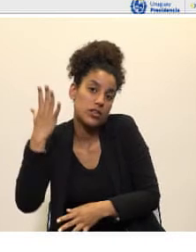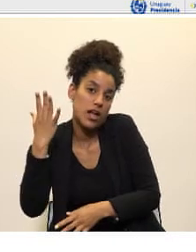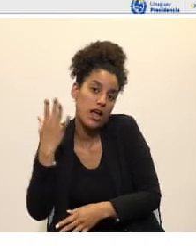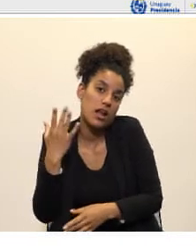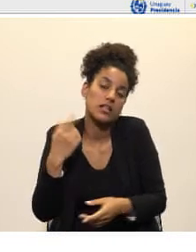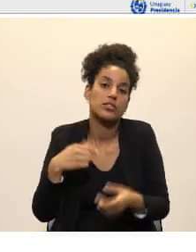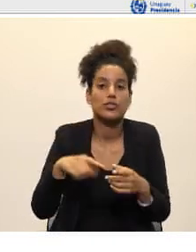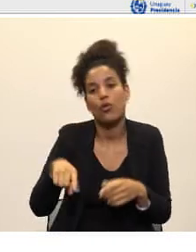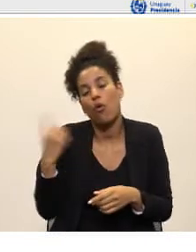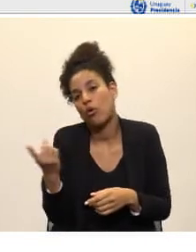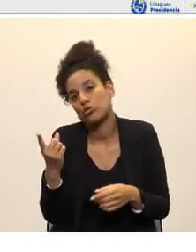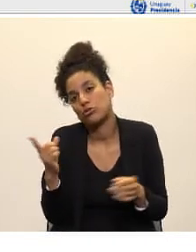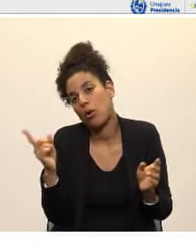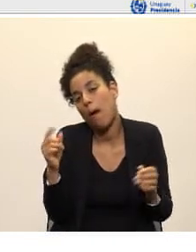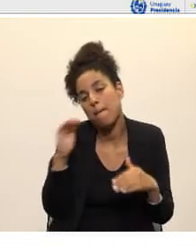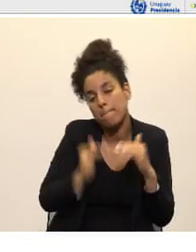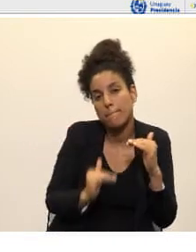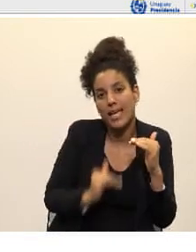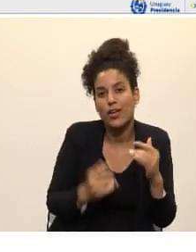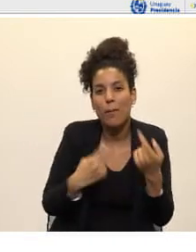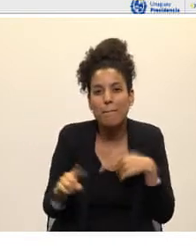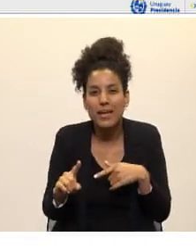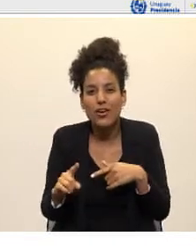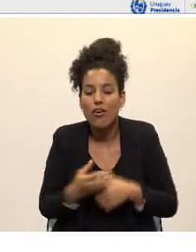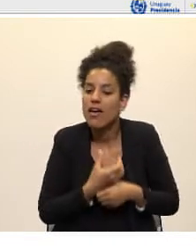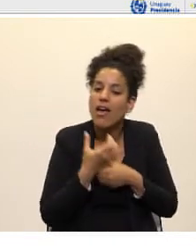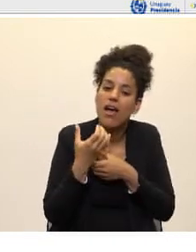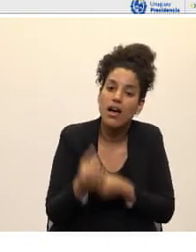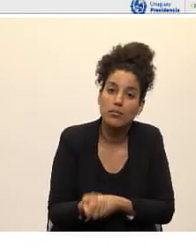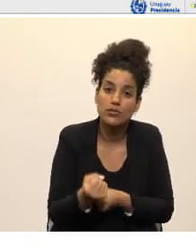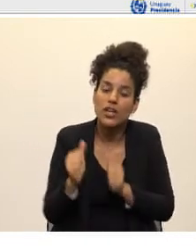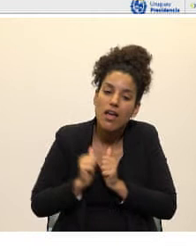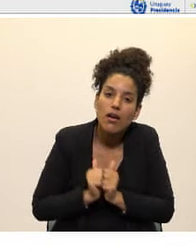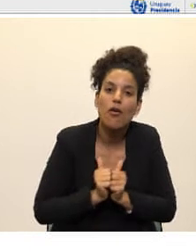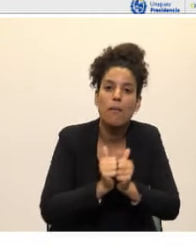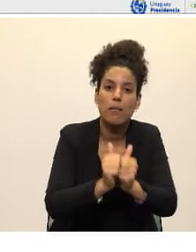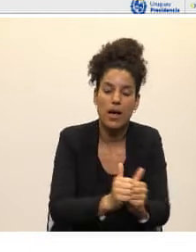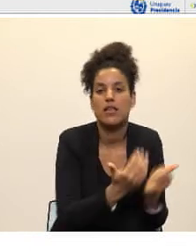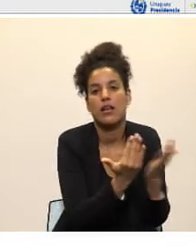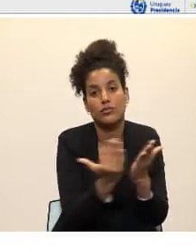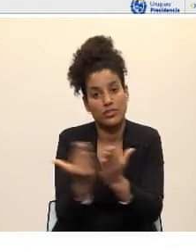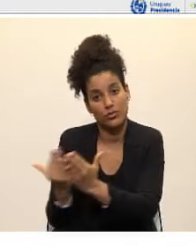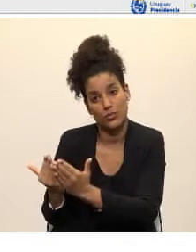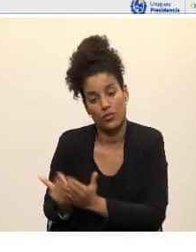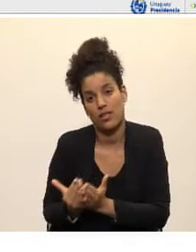acompañan junto con las agrupaciones estudiantiles, la participación de los y las estudiantes, que sabemos que tienen